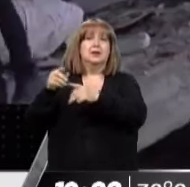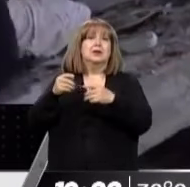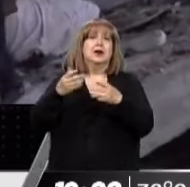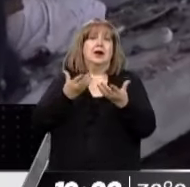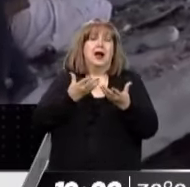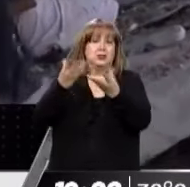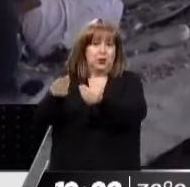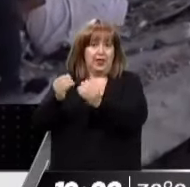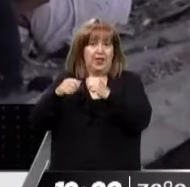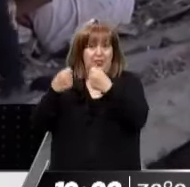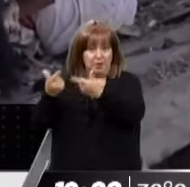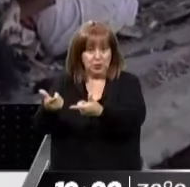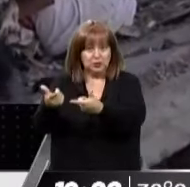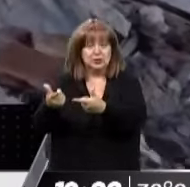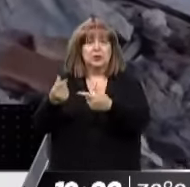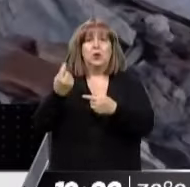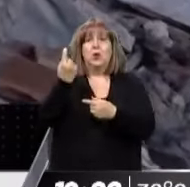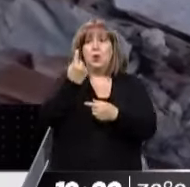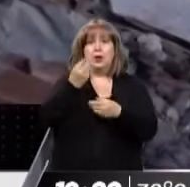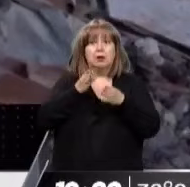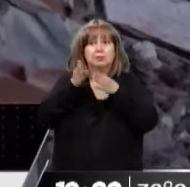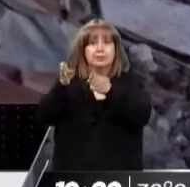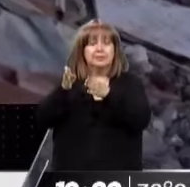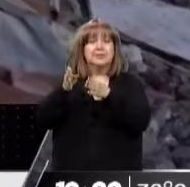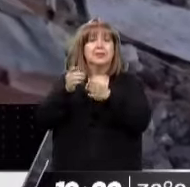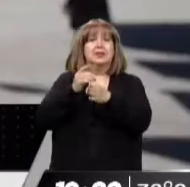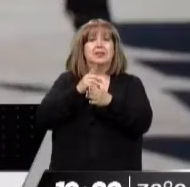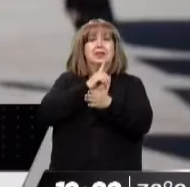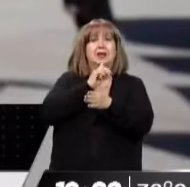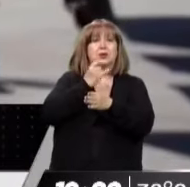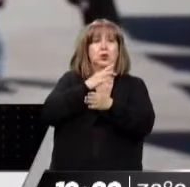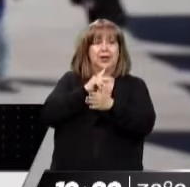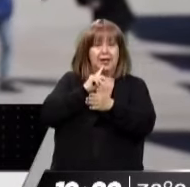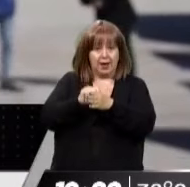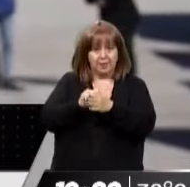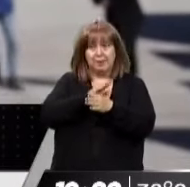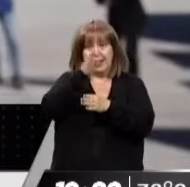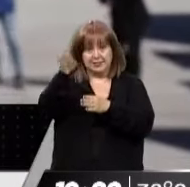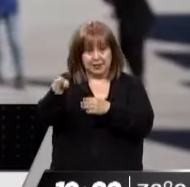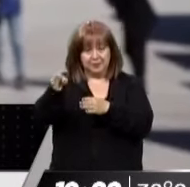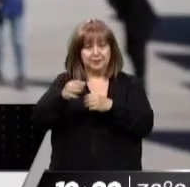paso fronterizo, el único autorizado para estos envíos desde Turquía.